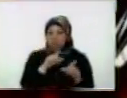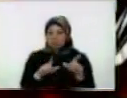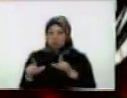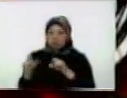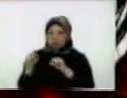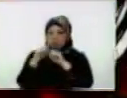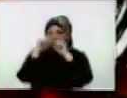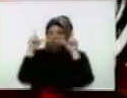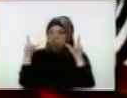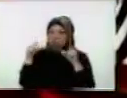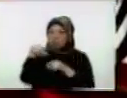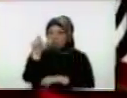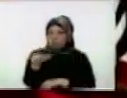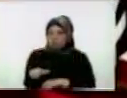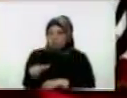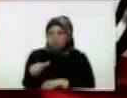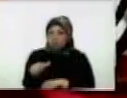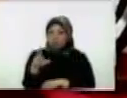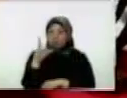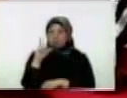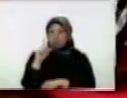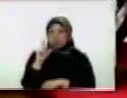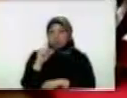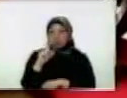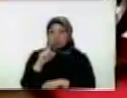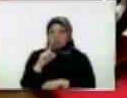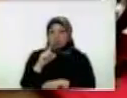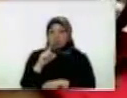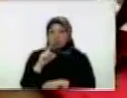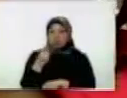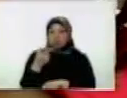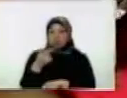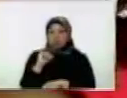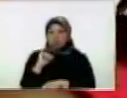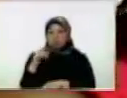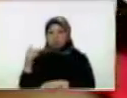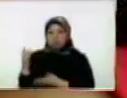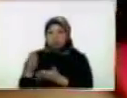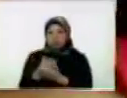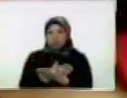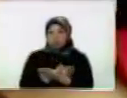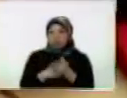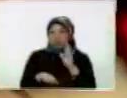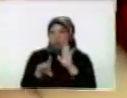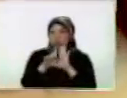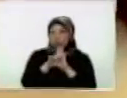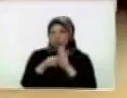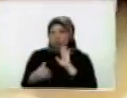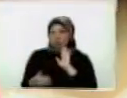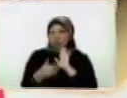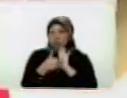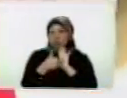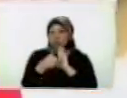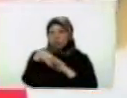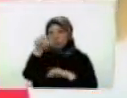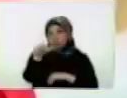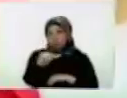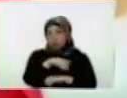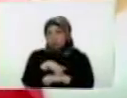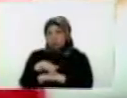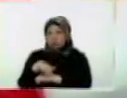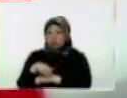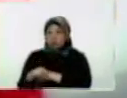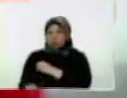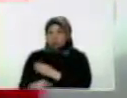descubierto. En segundo lugar, de una vez ya tomaron algunas acciones legales contra él, como